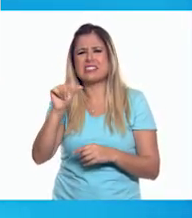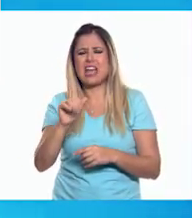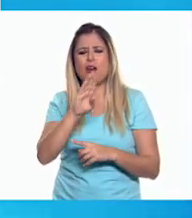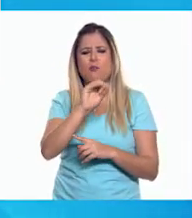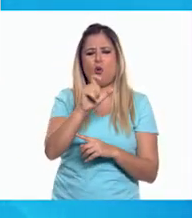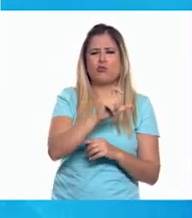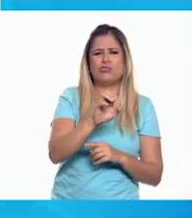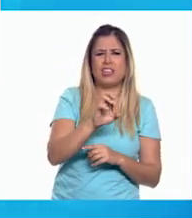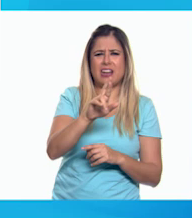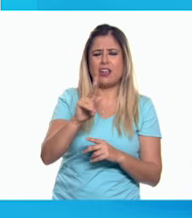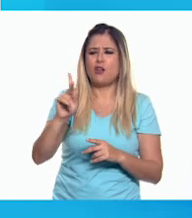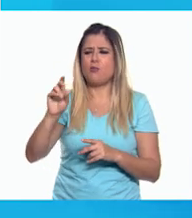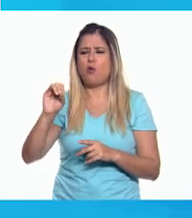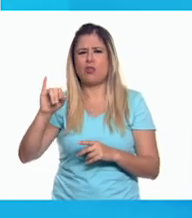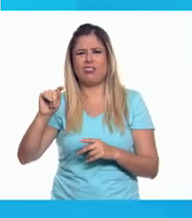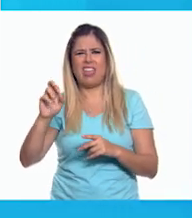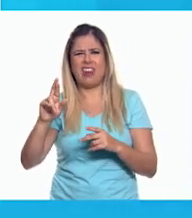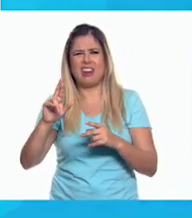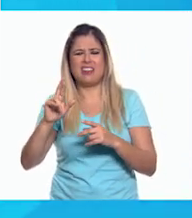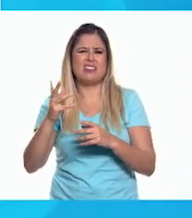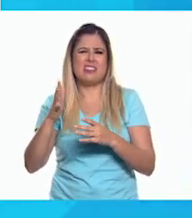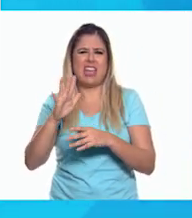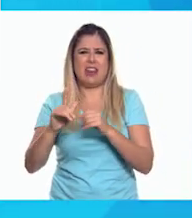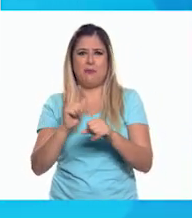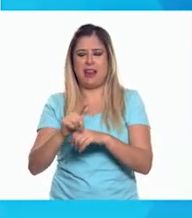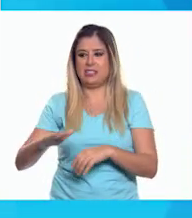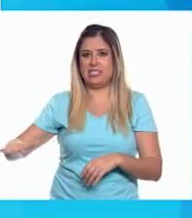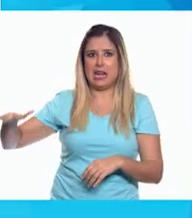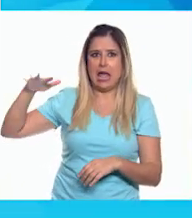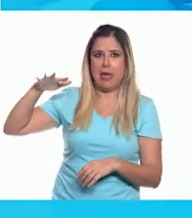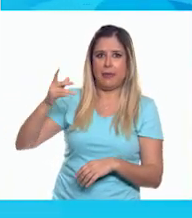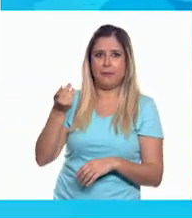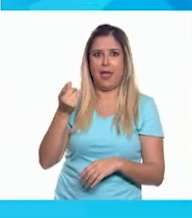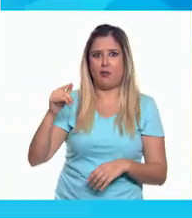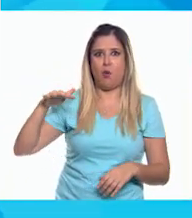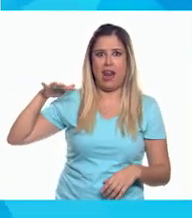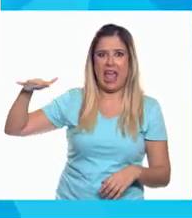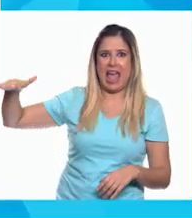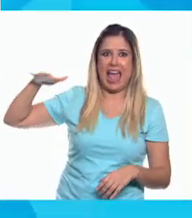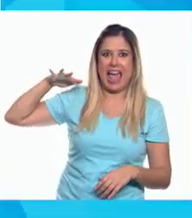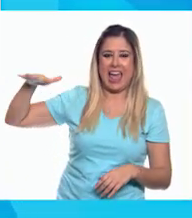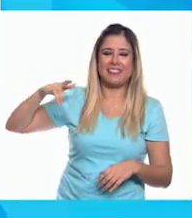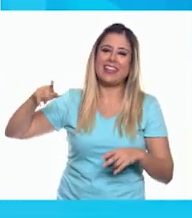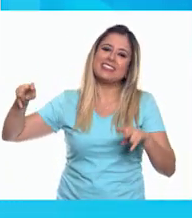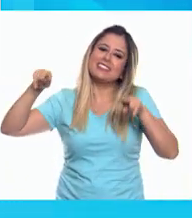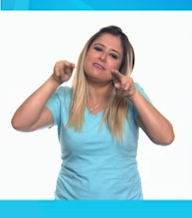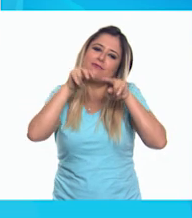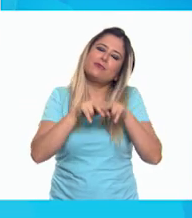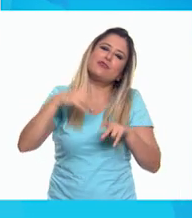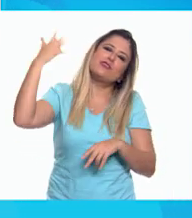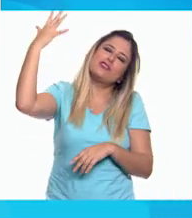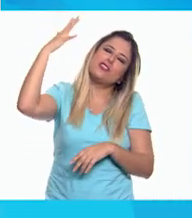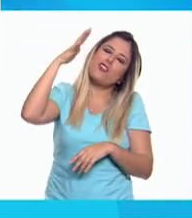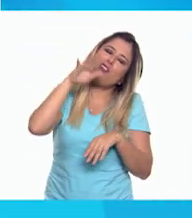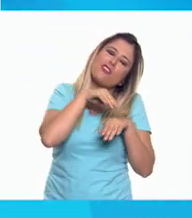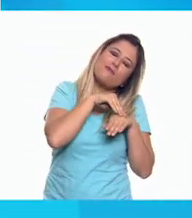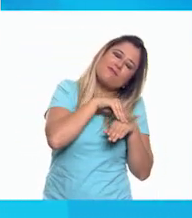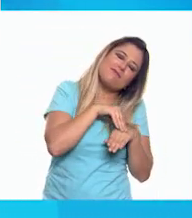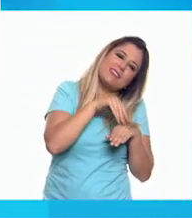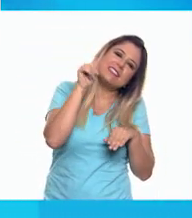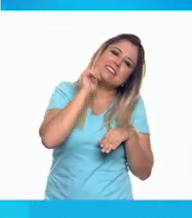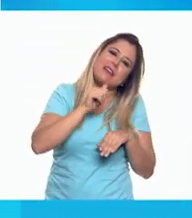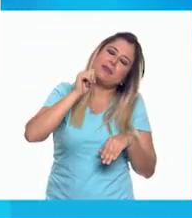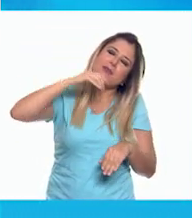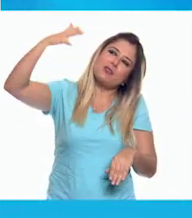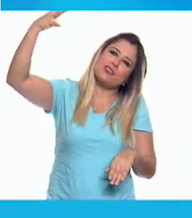boxer con pointer, son unos perros muy grandes y pues nos acostábamos allá a tomar el solecito siempre. Siempre